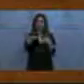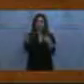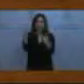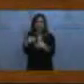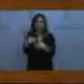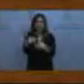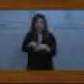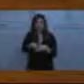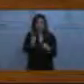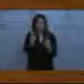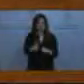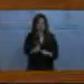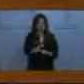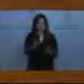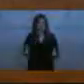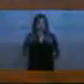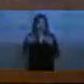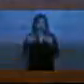innecesaria. Muchas gracias.